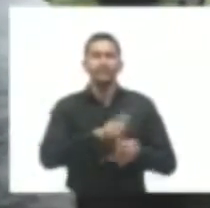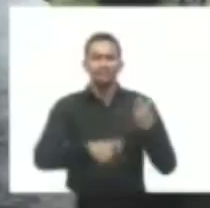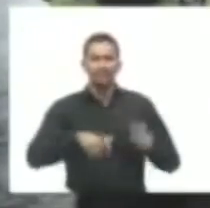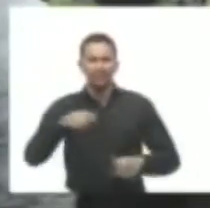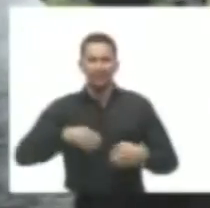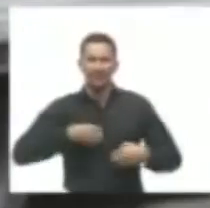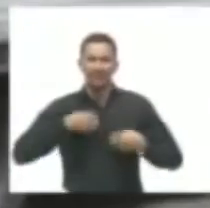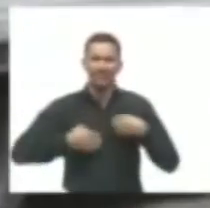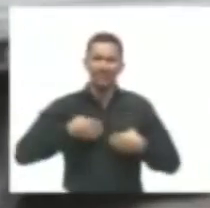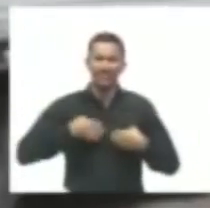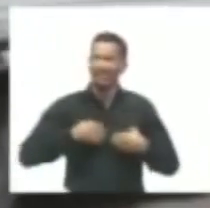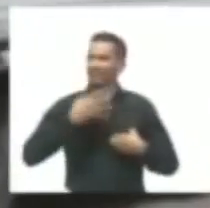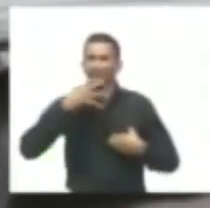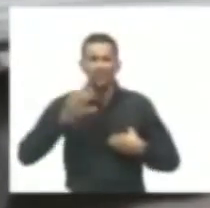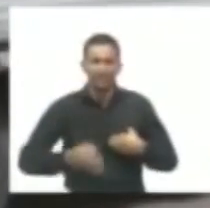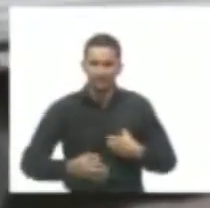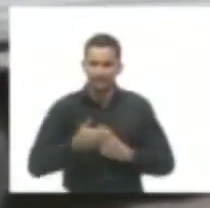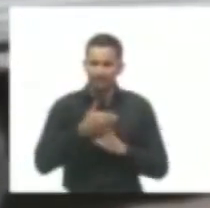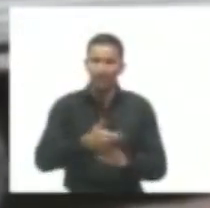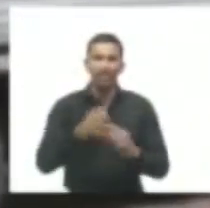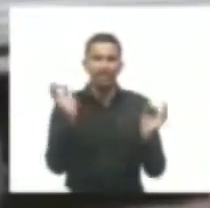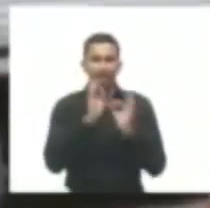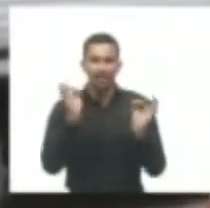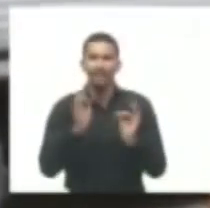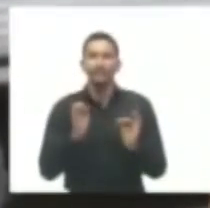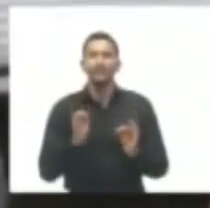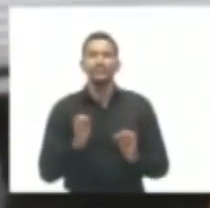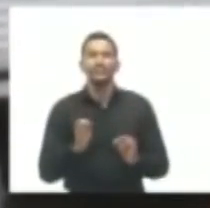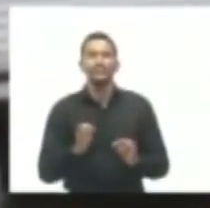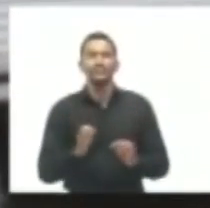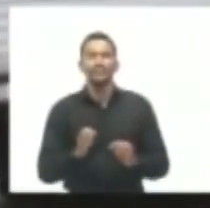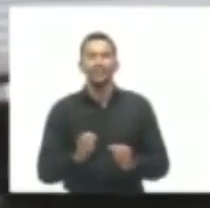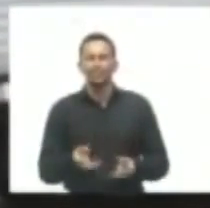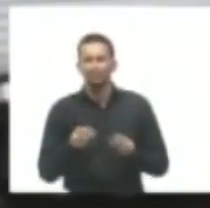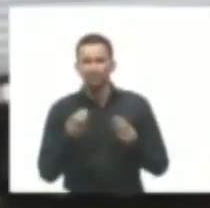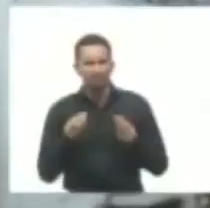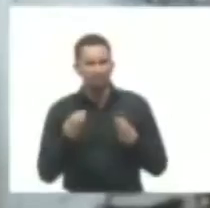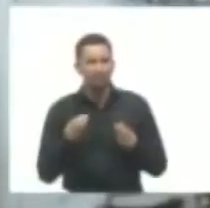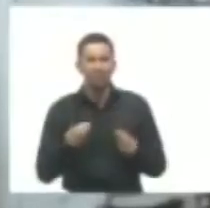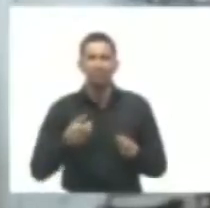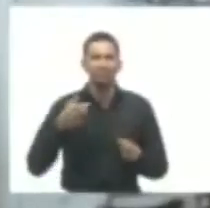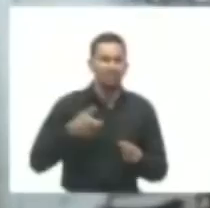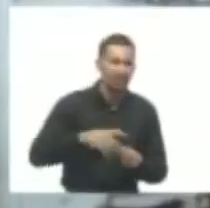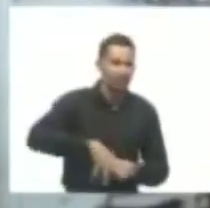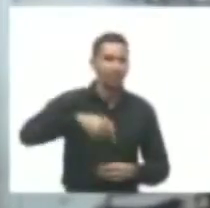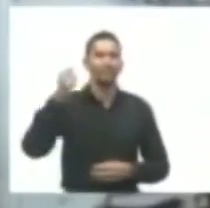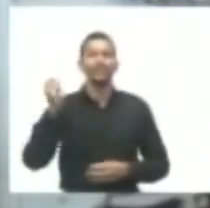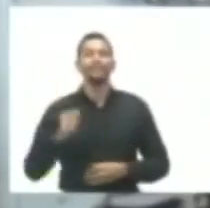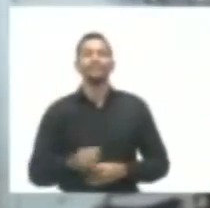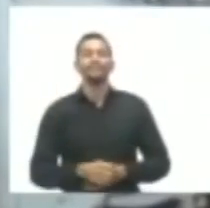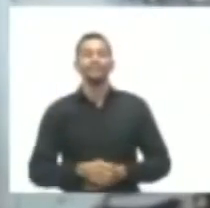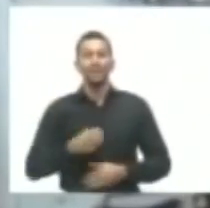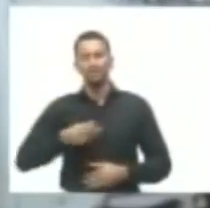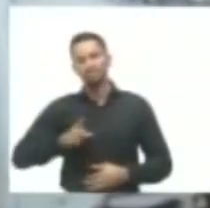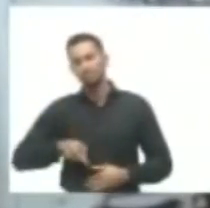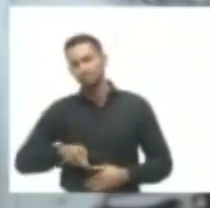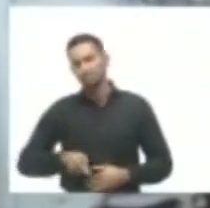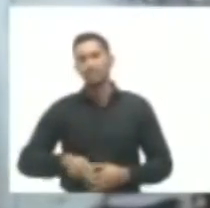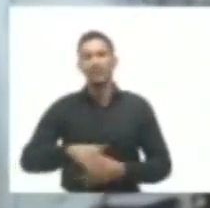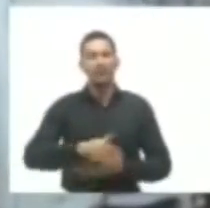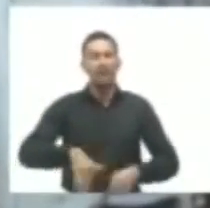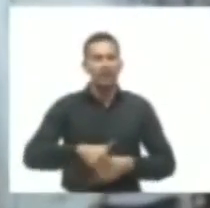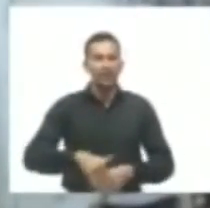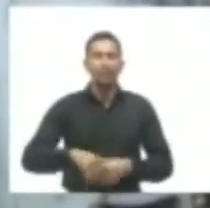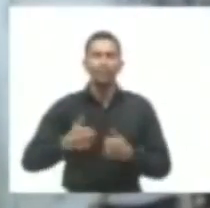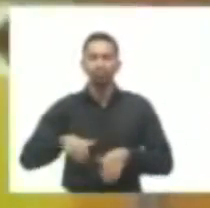de Indias no cambia. Mucha gente atracadora, o sea, muy insegura. A uno por la calle o en un bus o